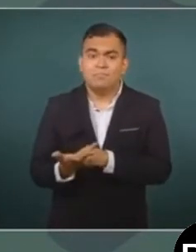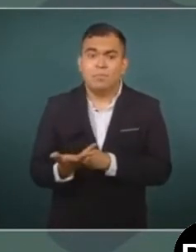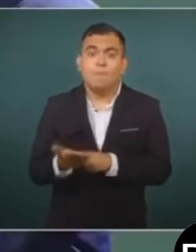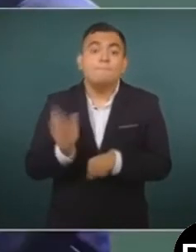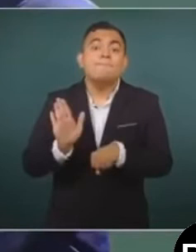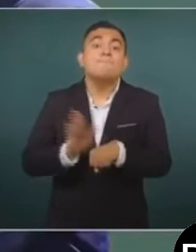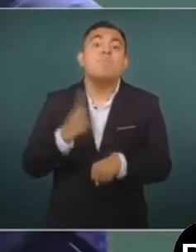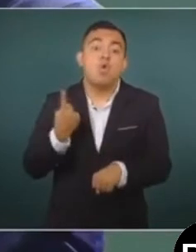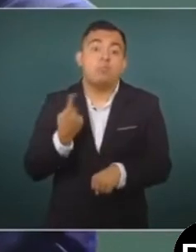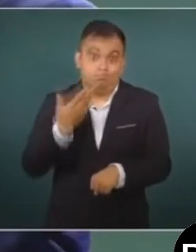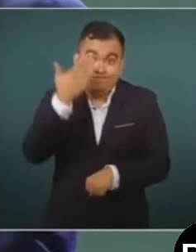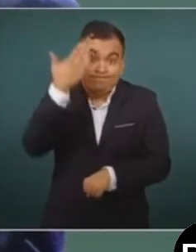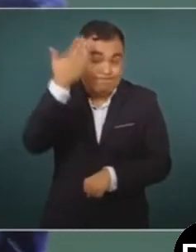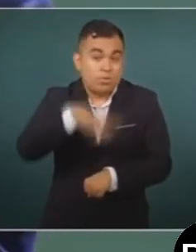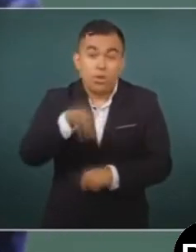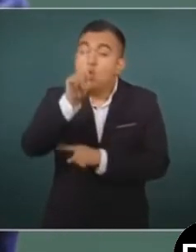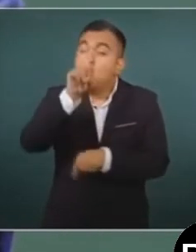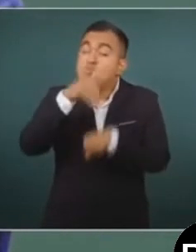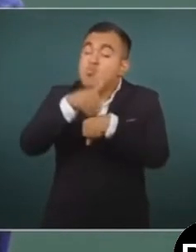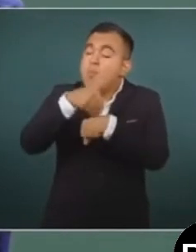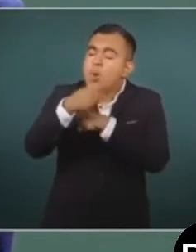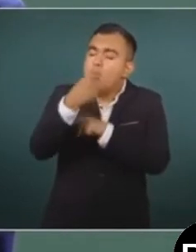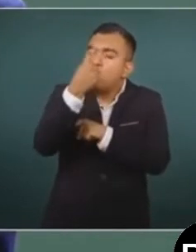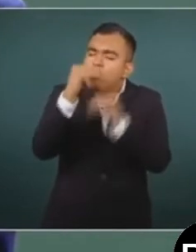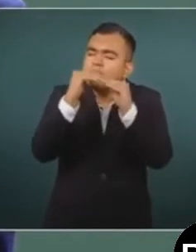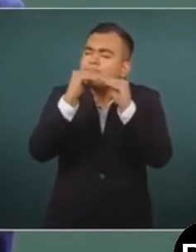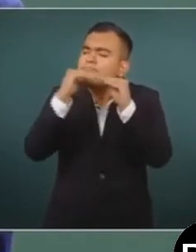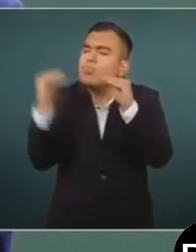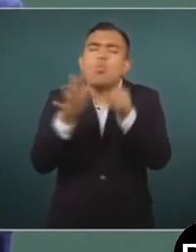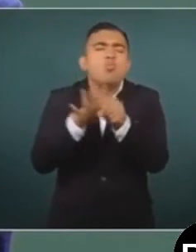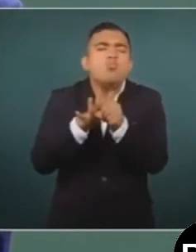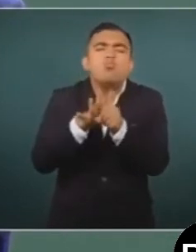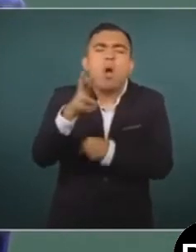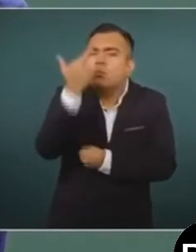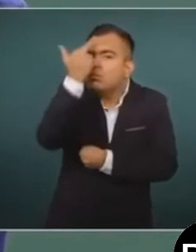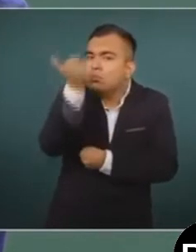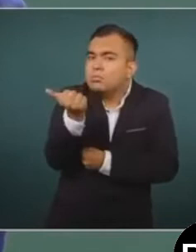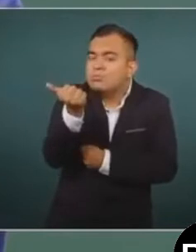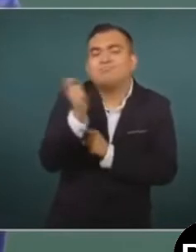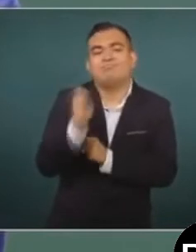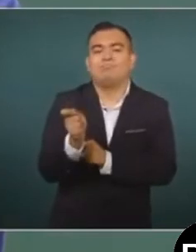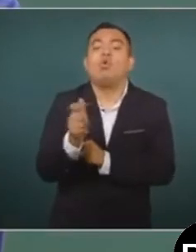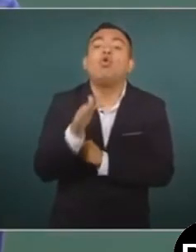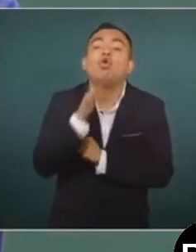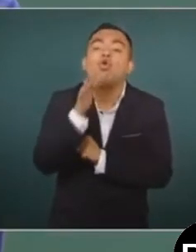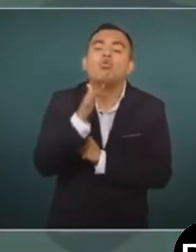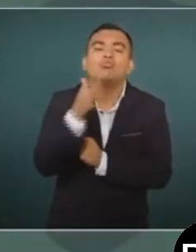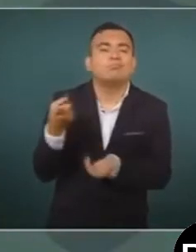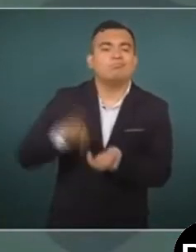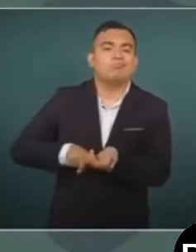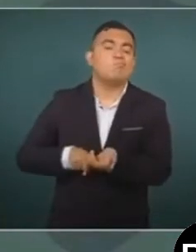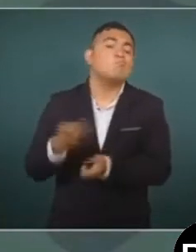Porque la causa principal de la desigualdad es la corrupción política.